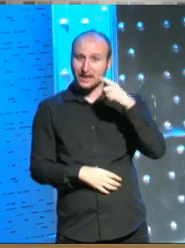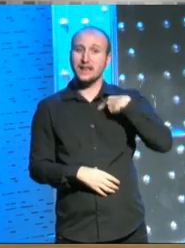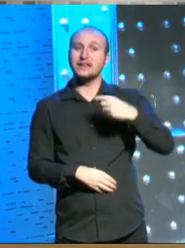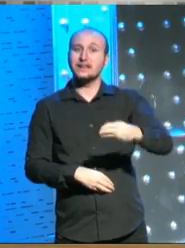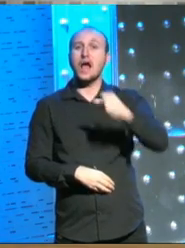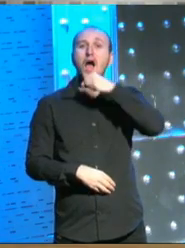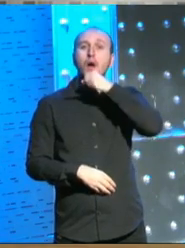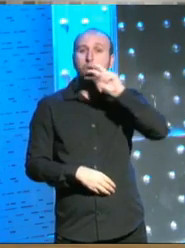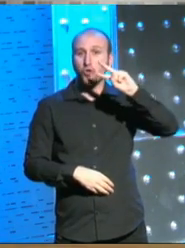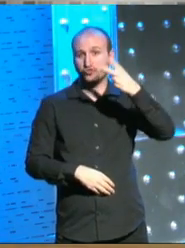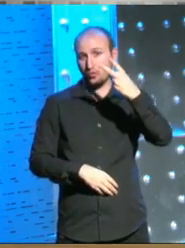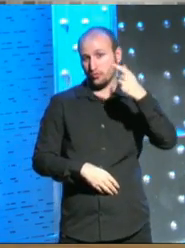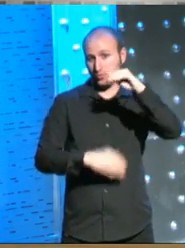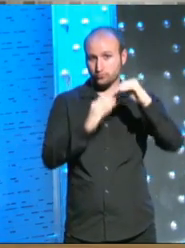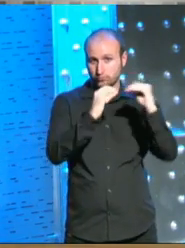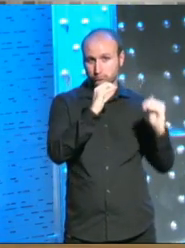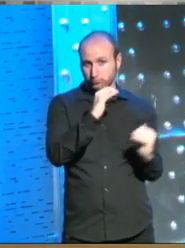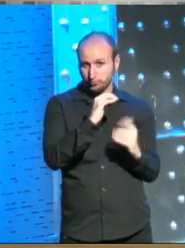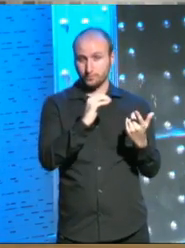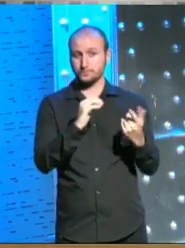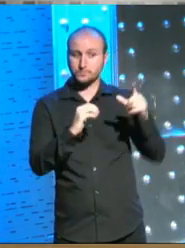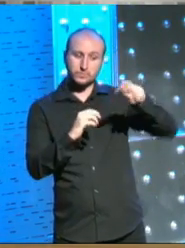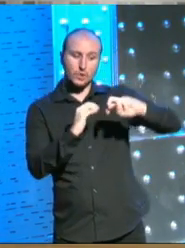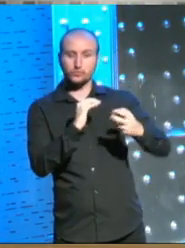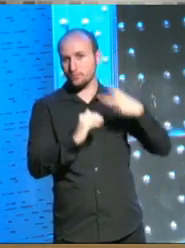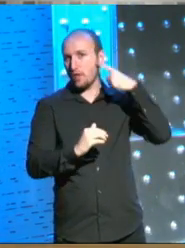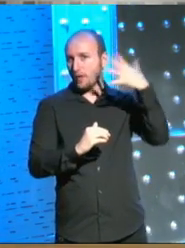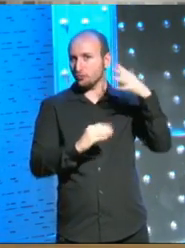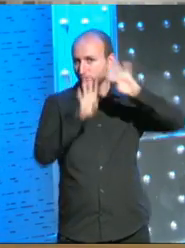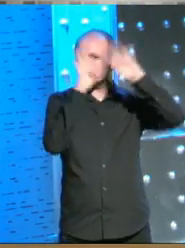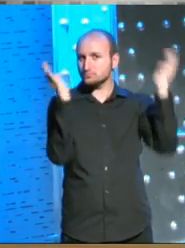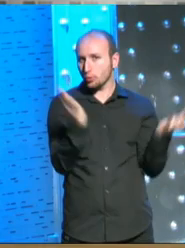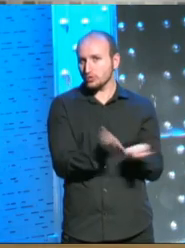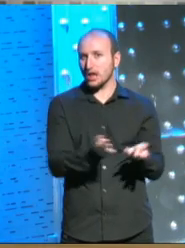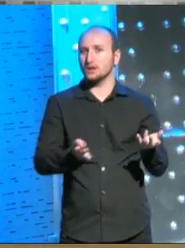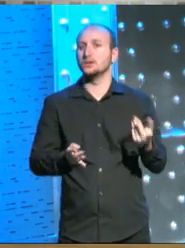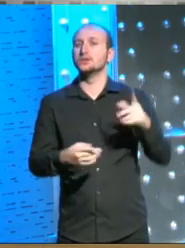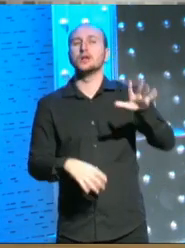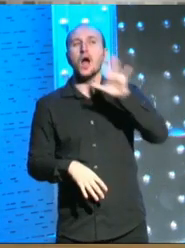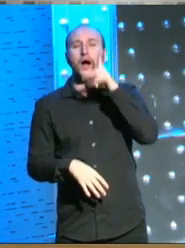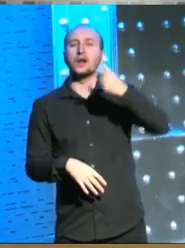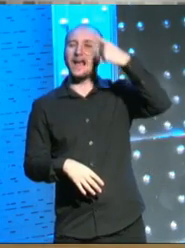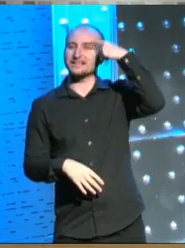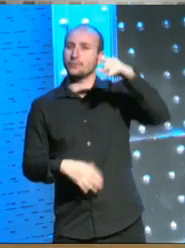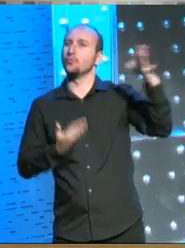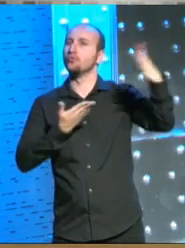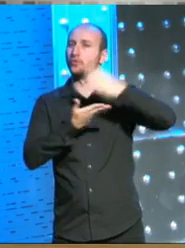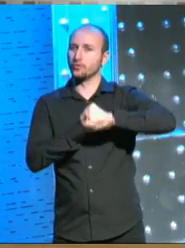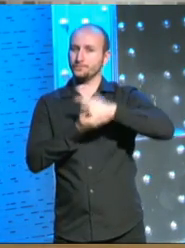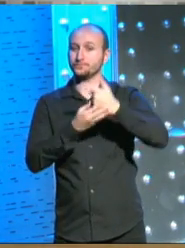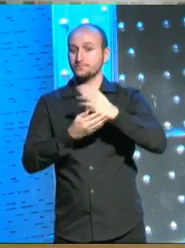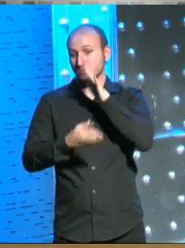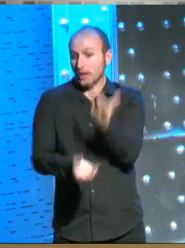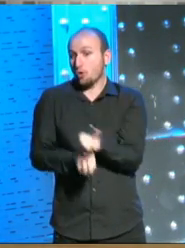doctor Barraquer, que es un oculista muy famoso, de fama mundial, sabemos, nos consta, está